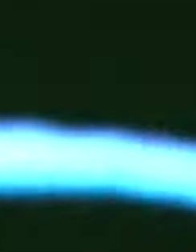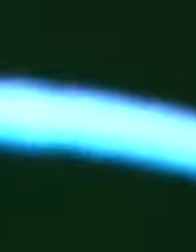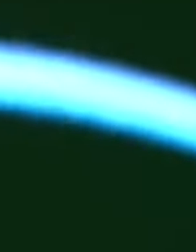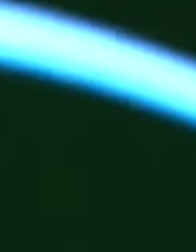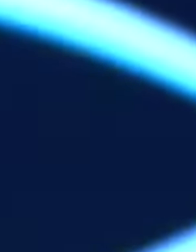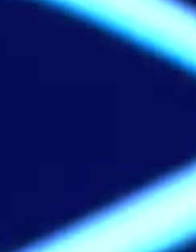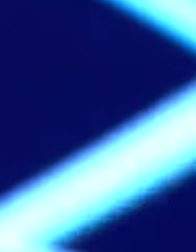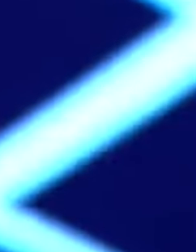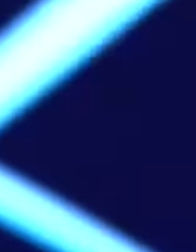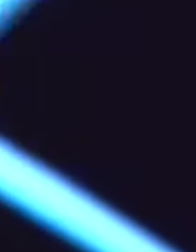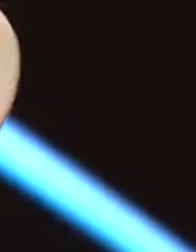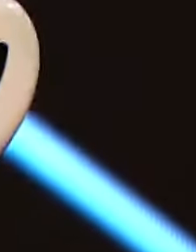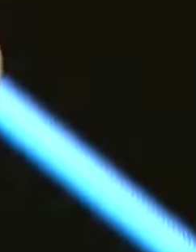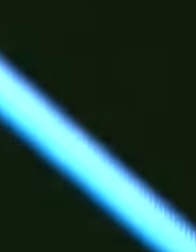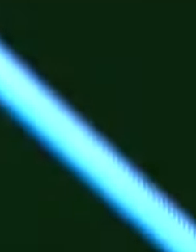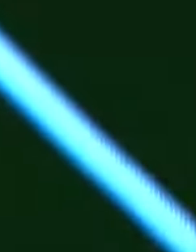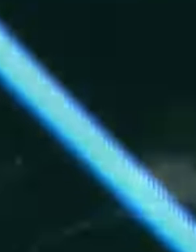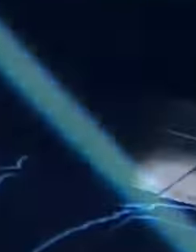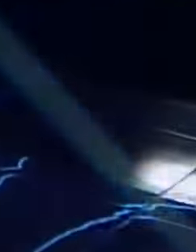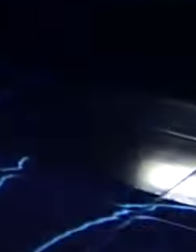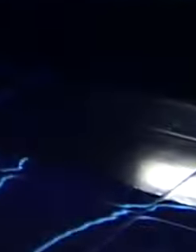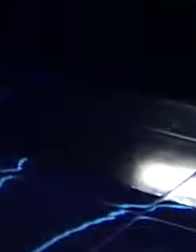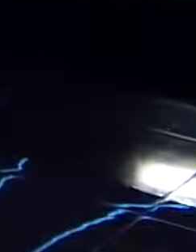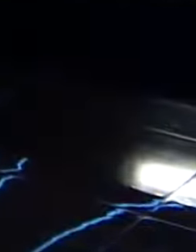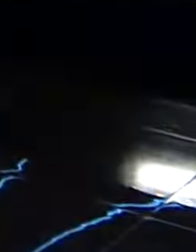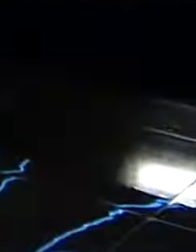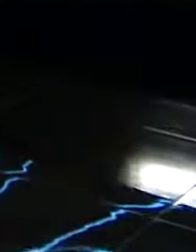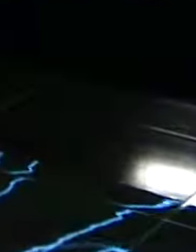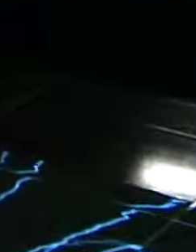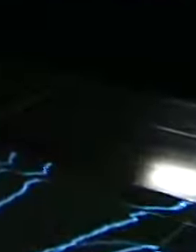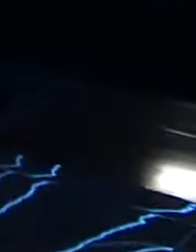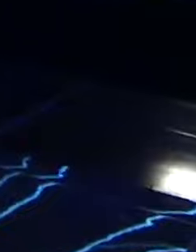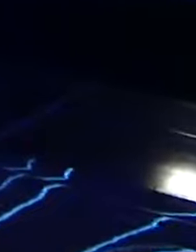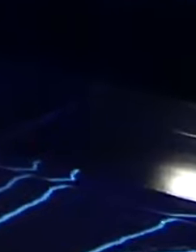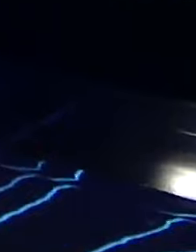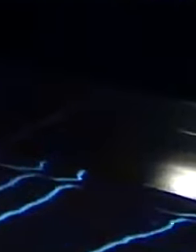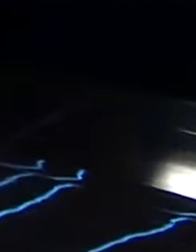vos. No me da ninguna vergüenza mi generación.